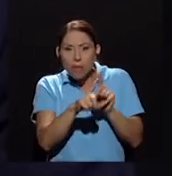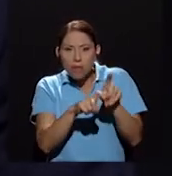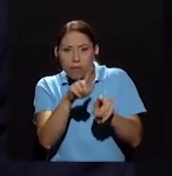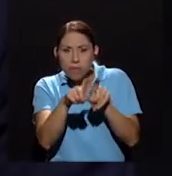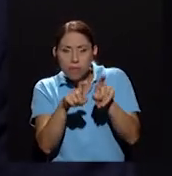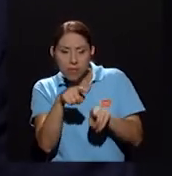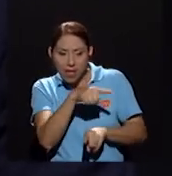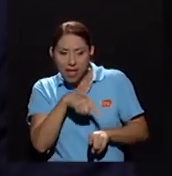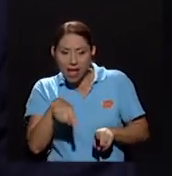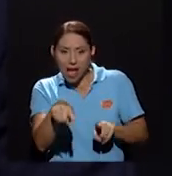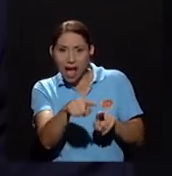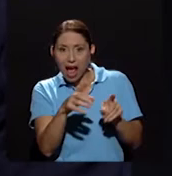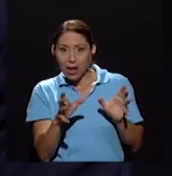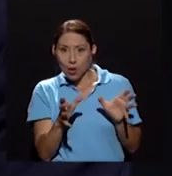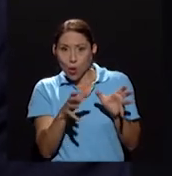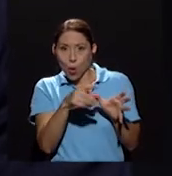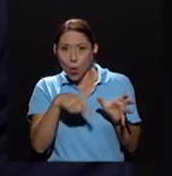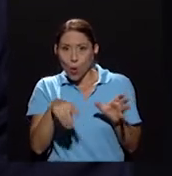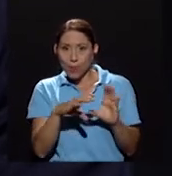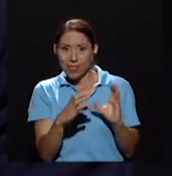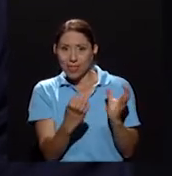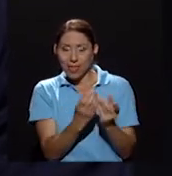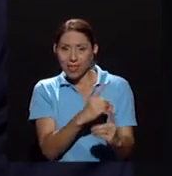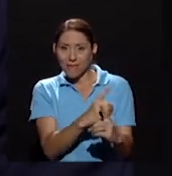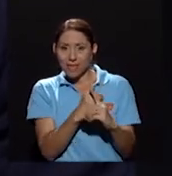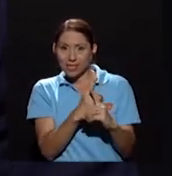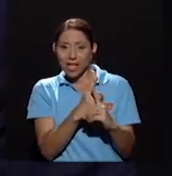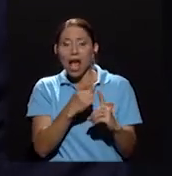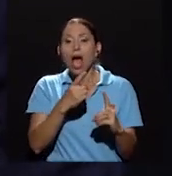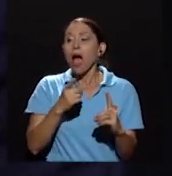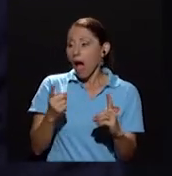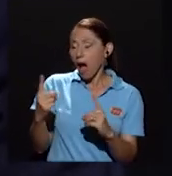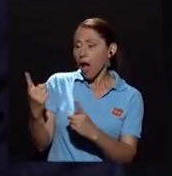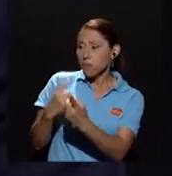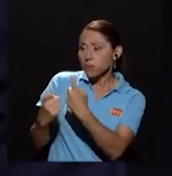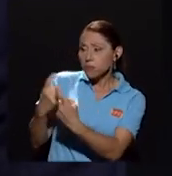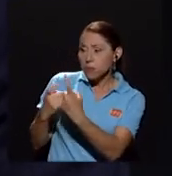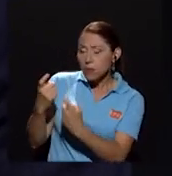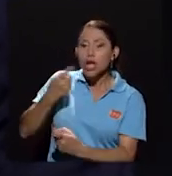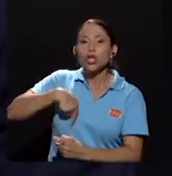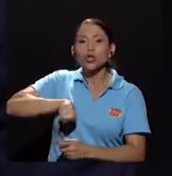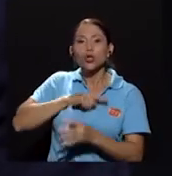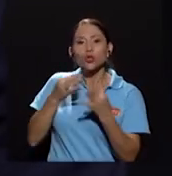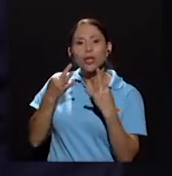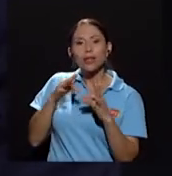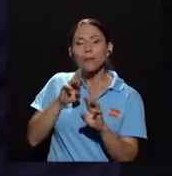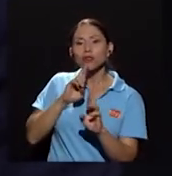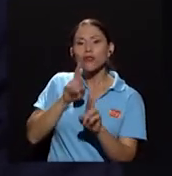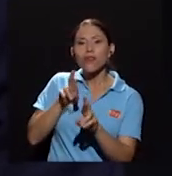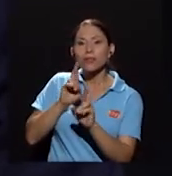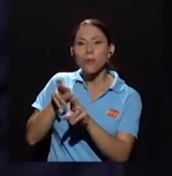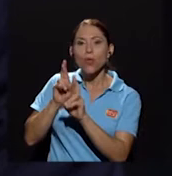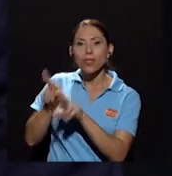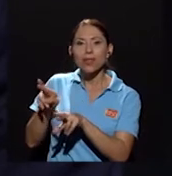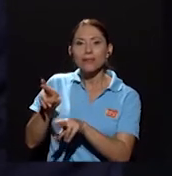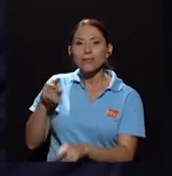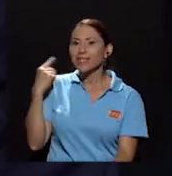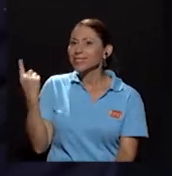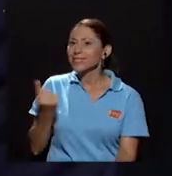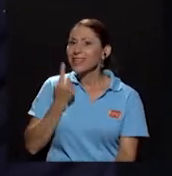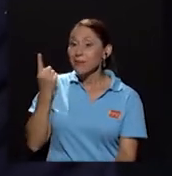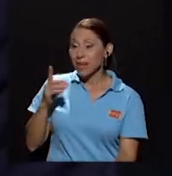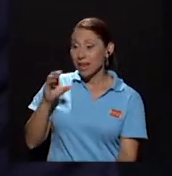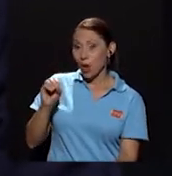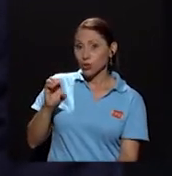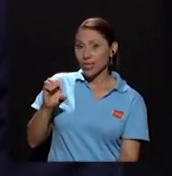que íbamos de defensa y pues tratamos de responder por supuesto respondimos siempre en la voz se deseable en